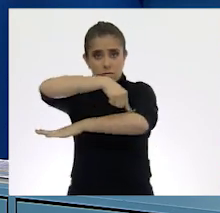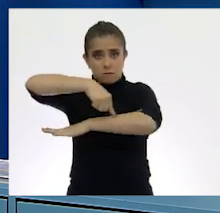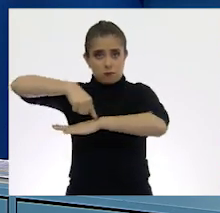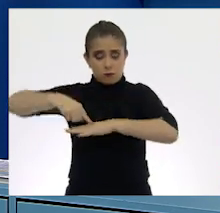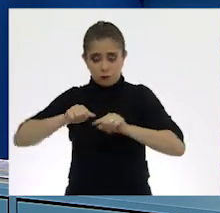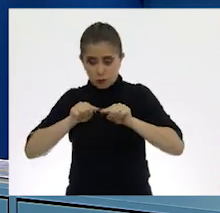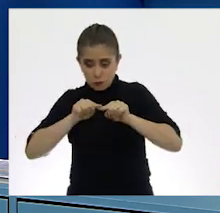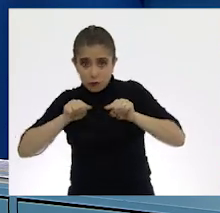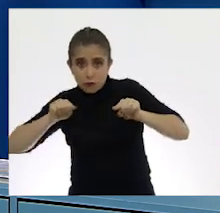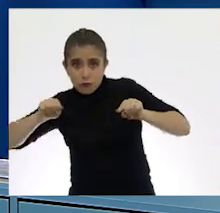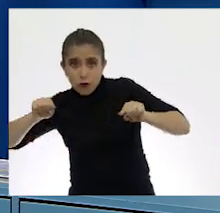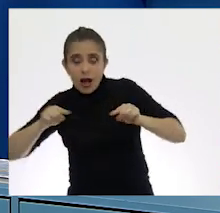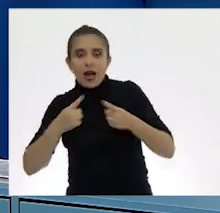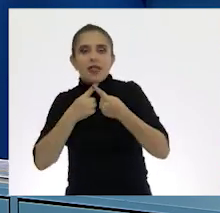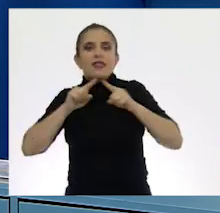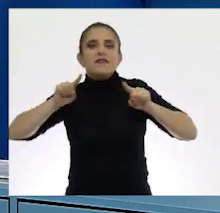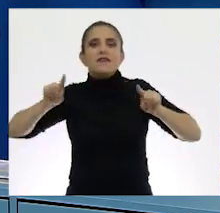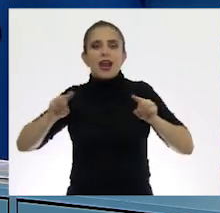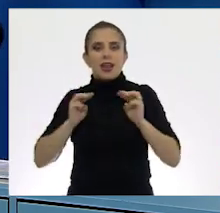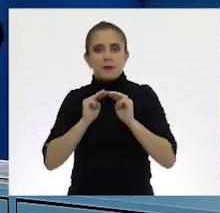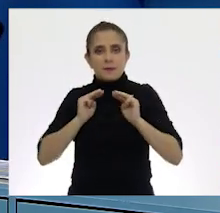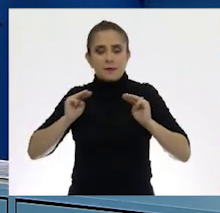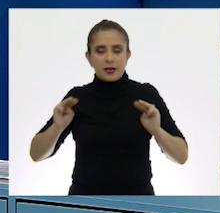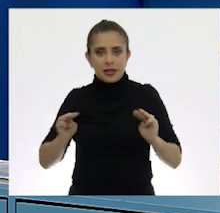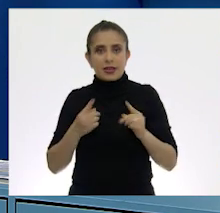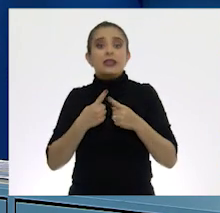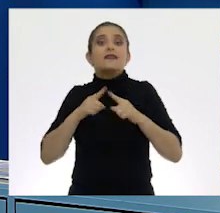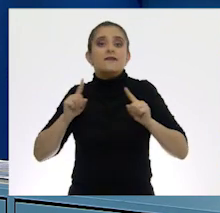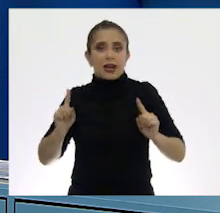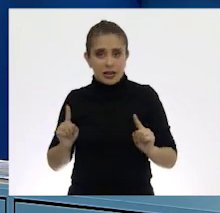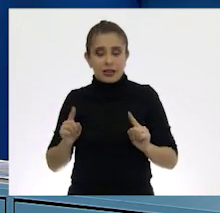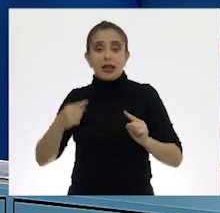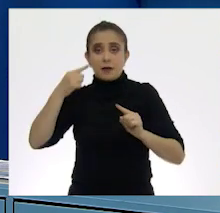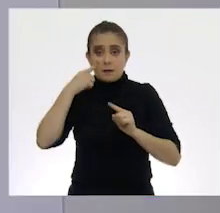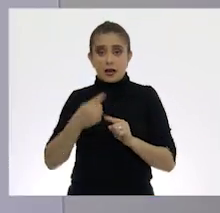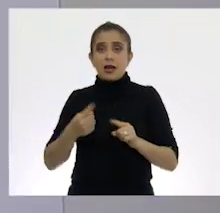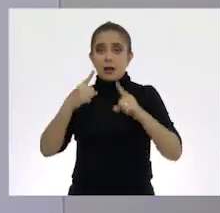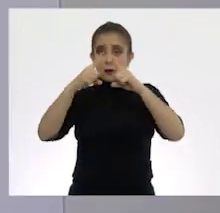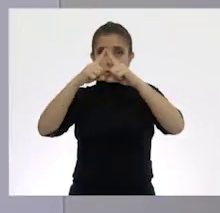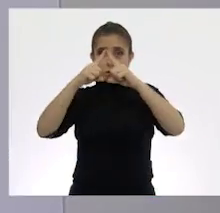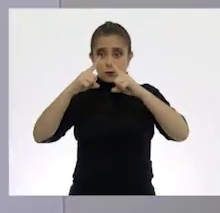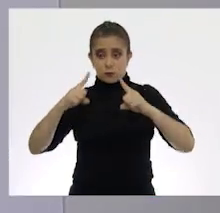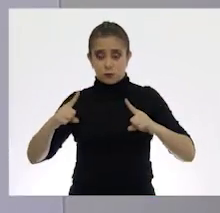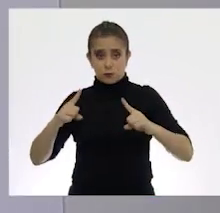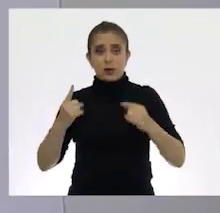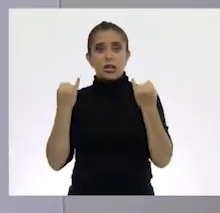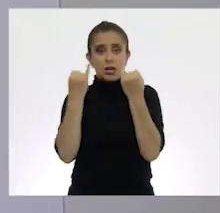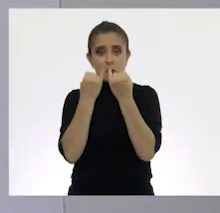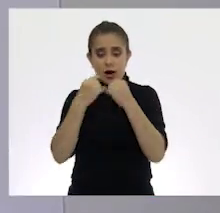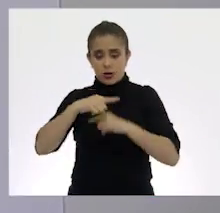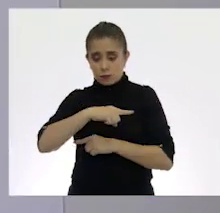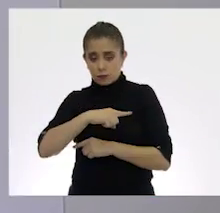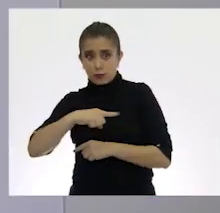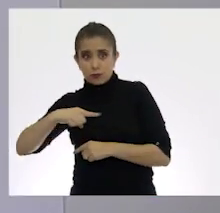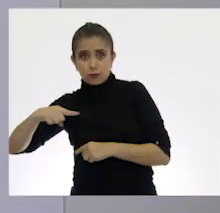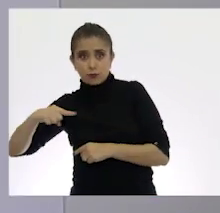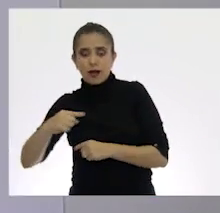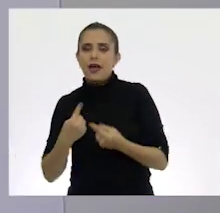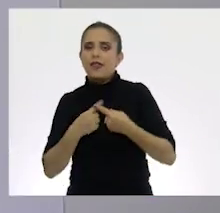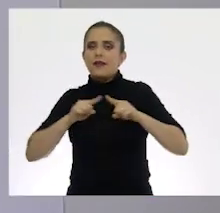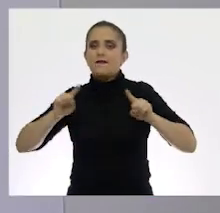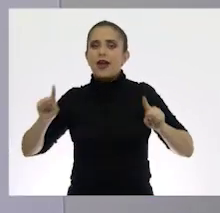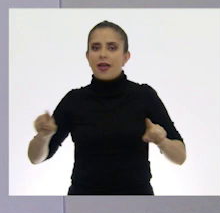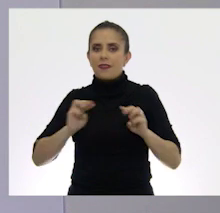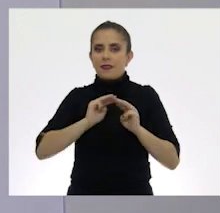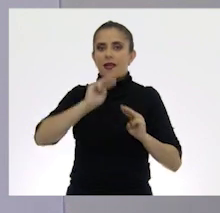Entonces, en este triángulo isósceles lo que estamos observando que dos de sus lados son iguales y uno no. Grábenselo bien,